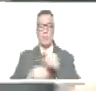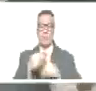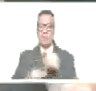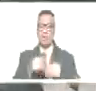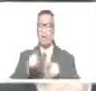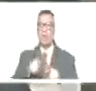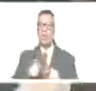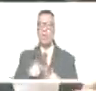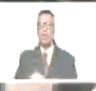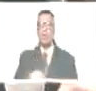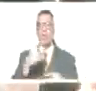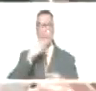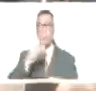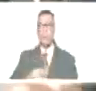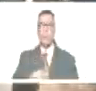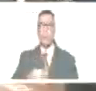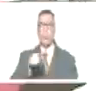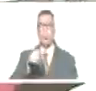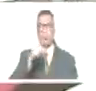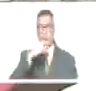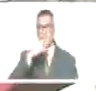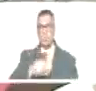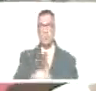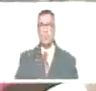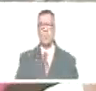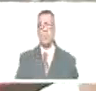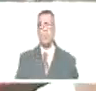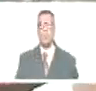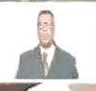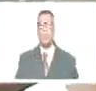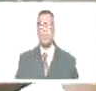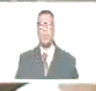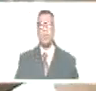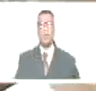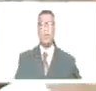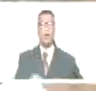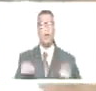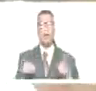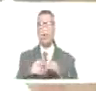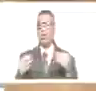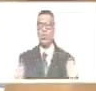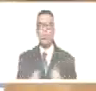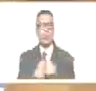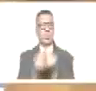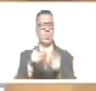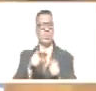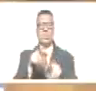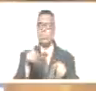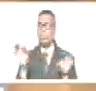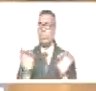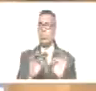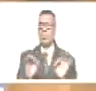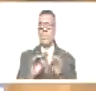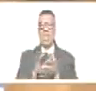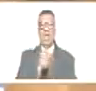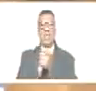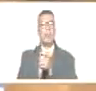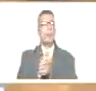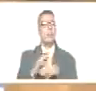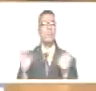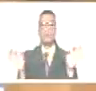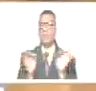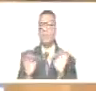correcto y preciso. Sin complicidad, sin amiguismo,